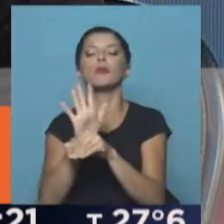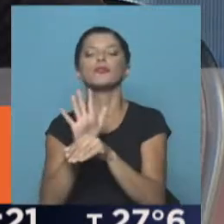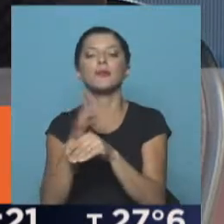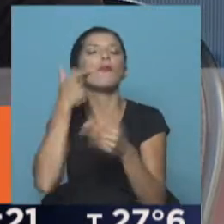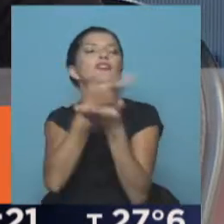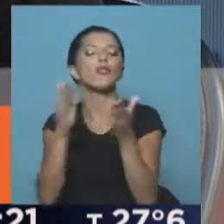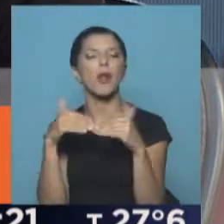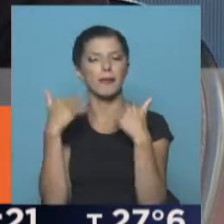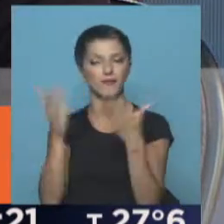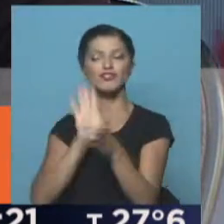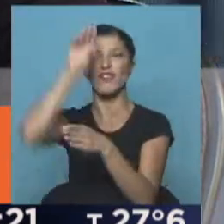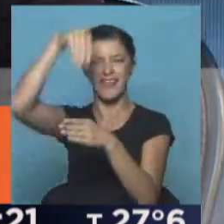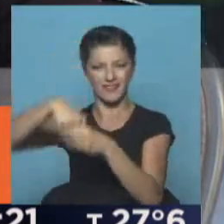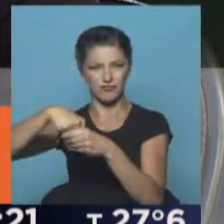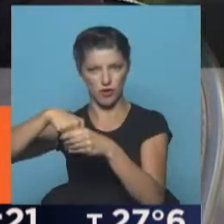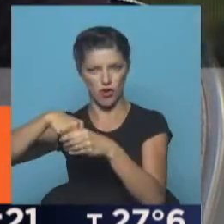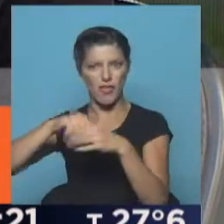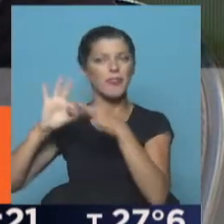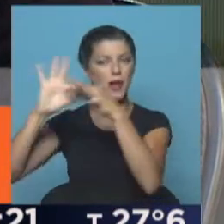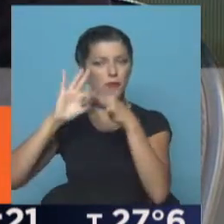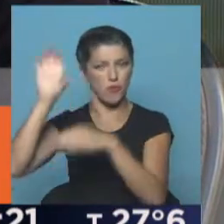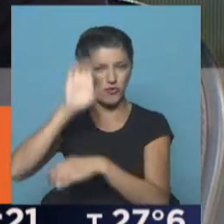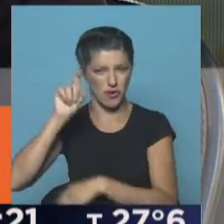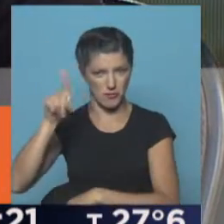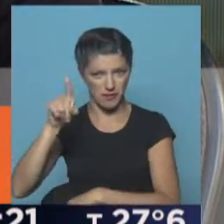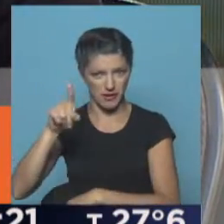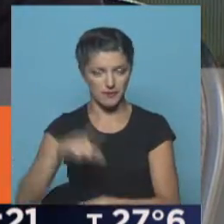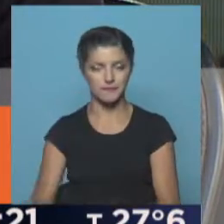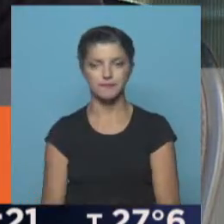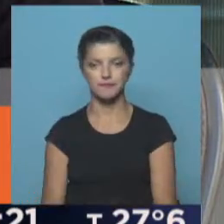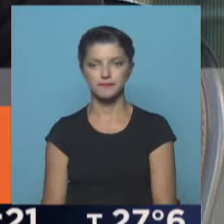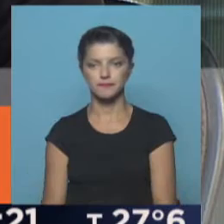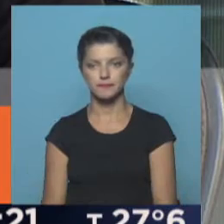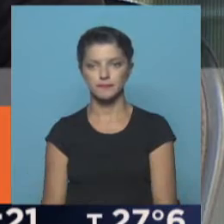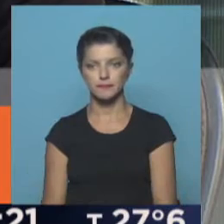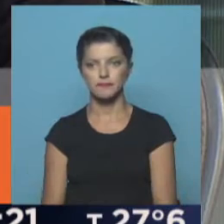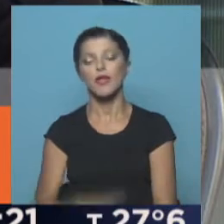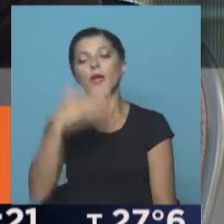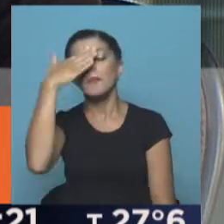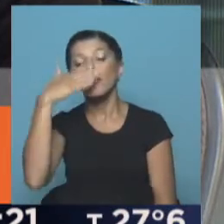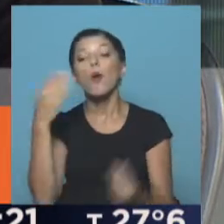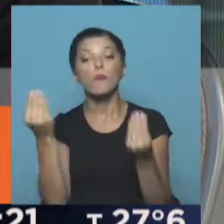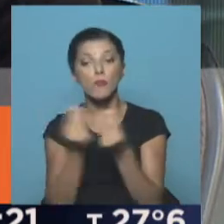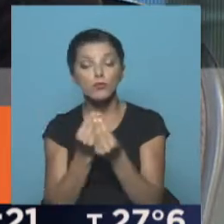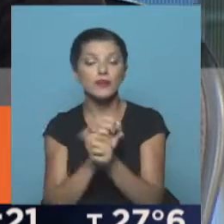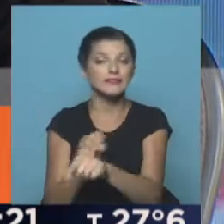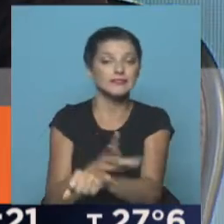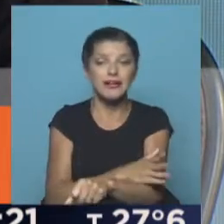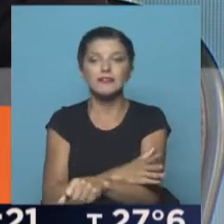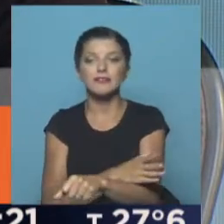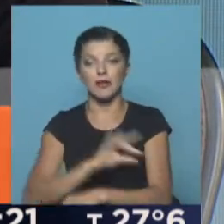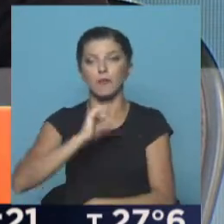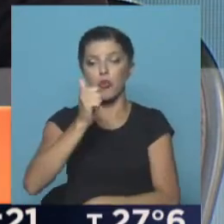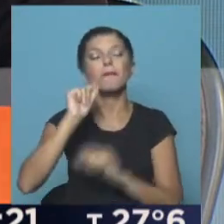Unión Europea. Fue un proceso bastante irracional, claro, donde terminaron triunfando consignas cargadas de mucha emotividad y